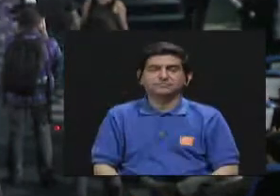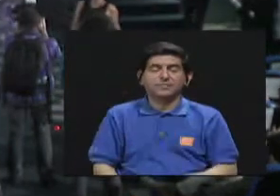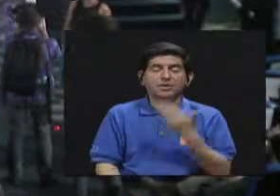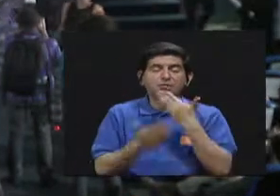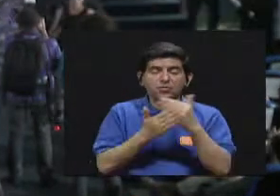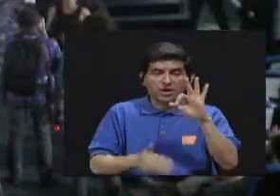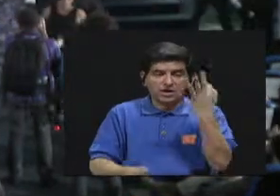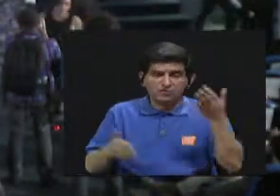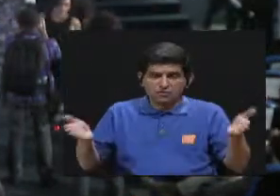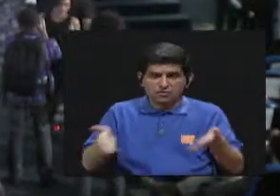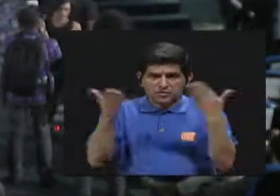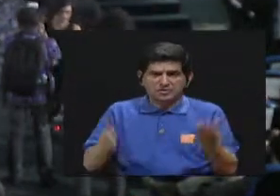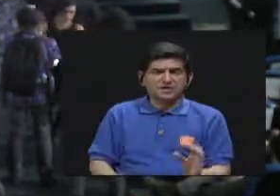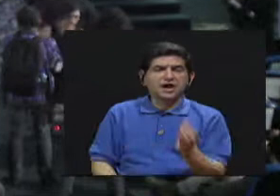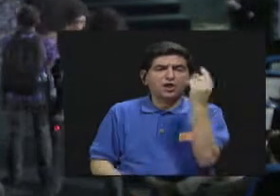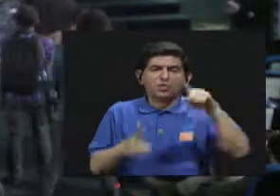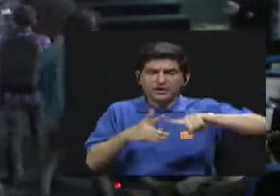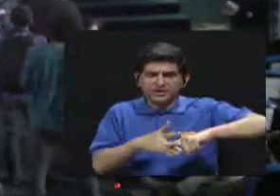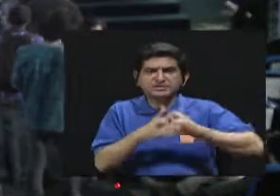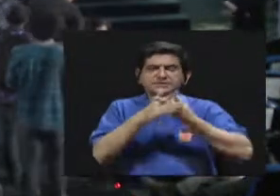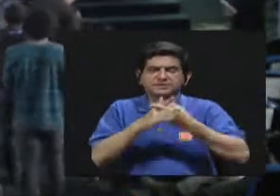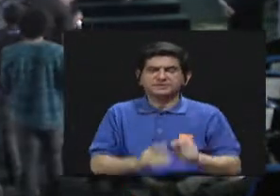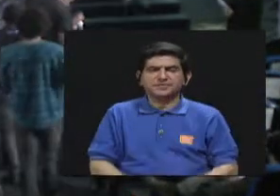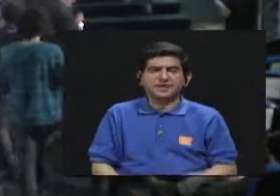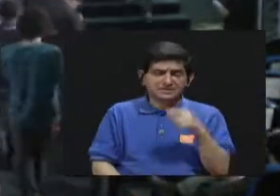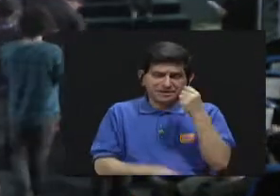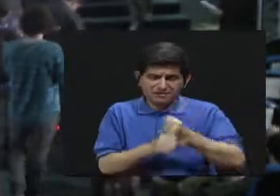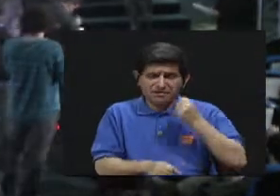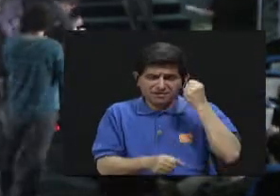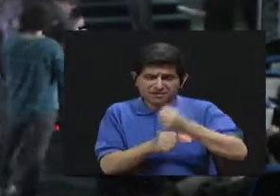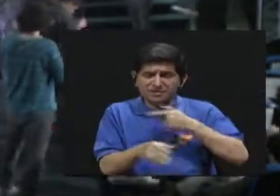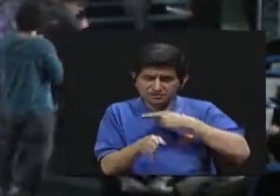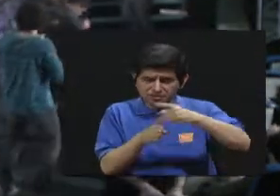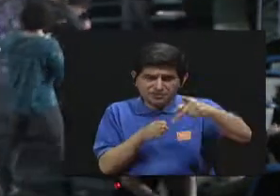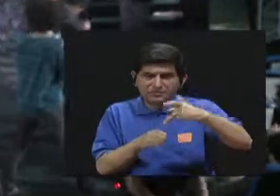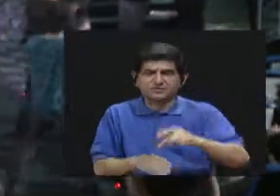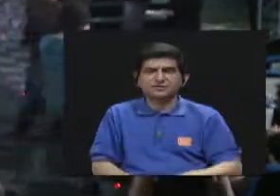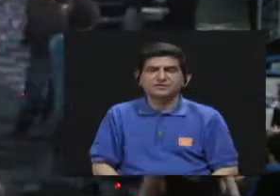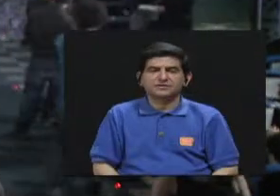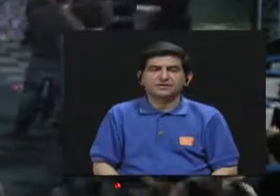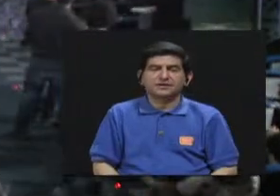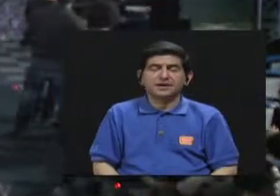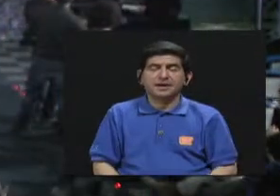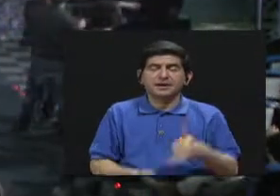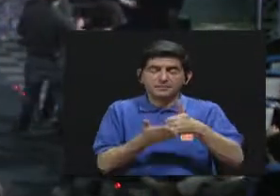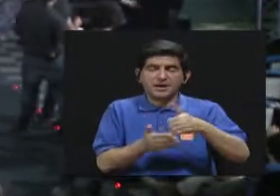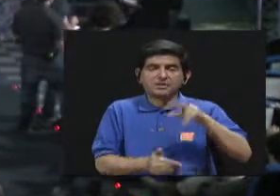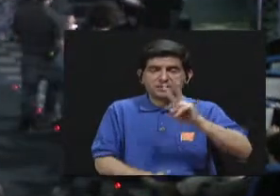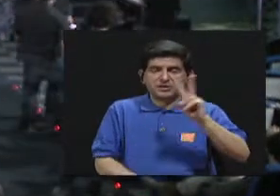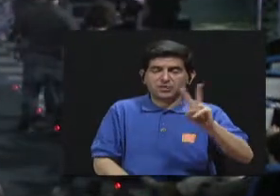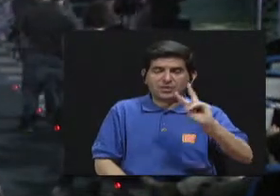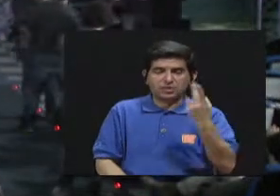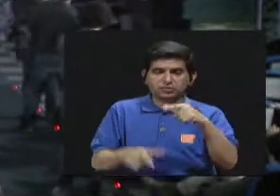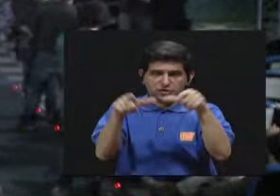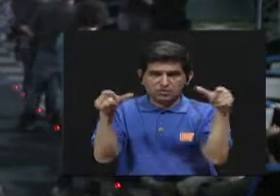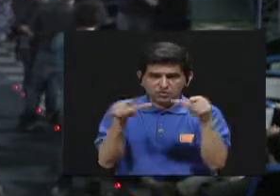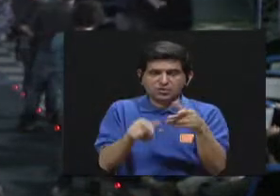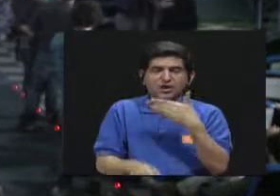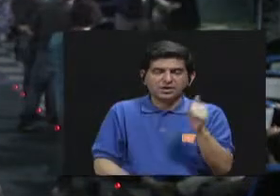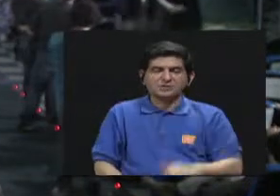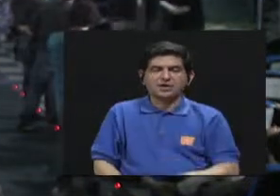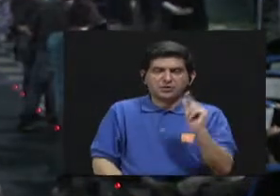forma de incentivar a los muchachos que empiezan con esta labor, esta profesión. Premio Víctor Vega, al segundo lugar,